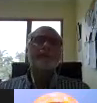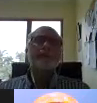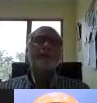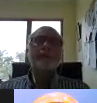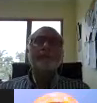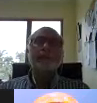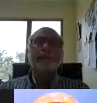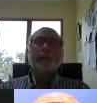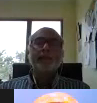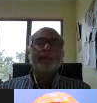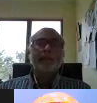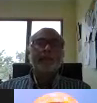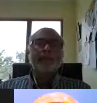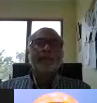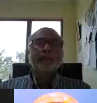la